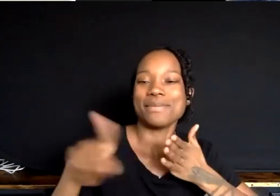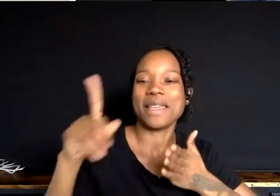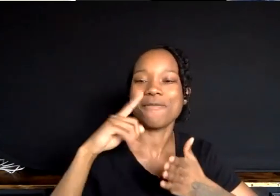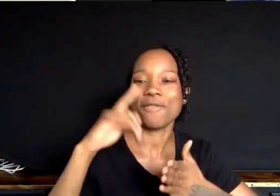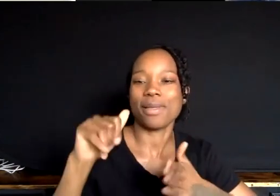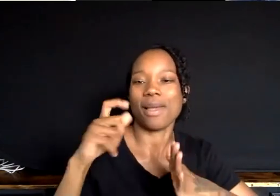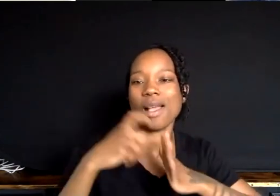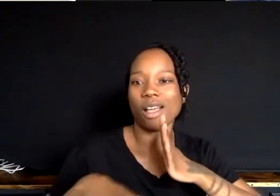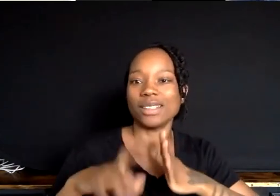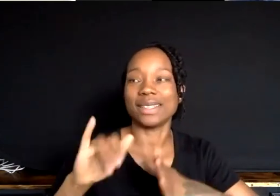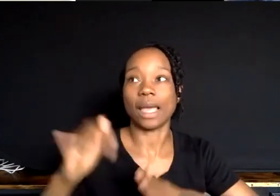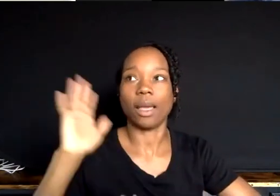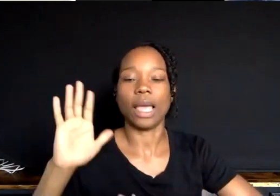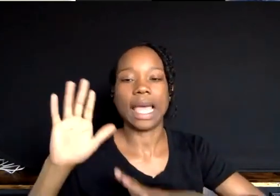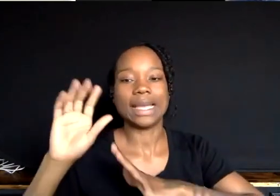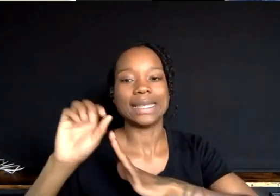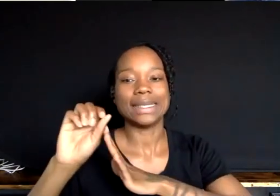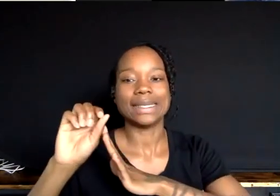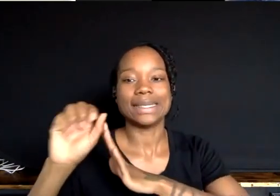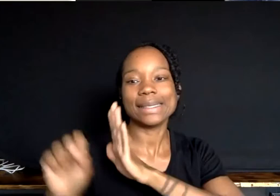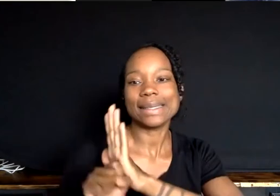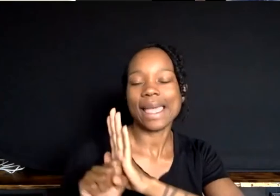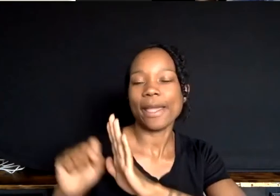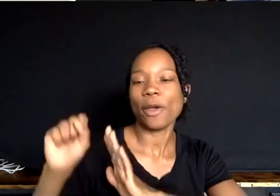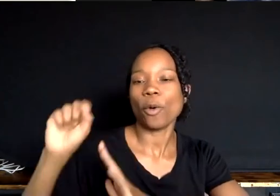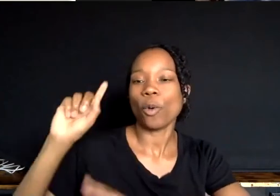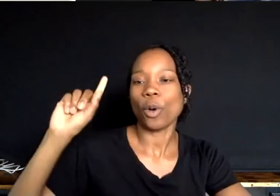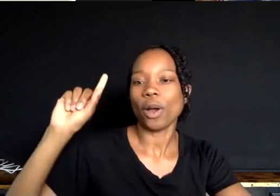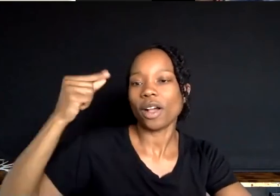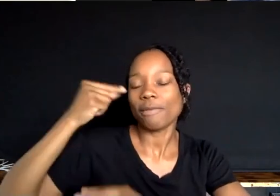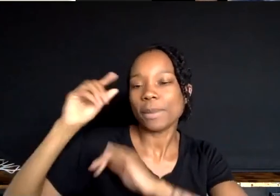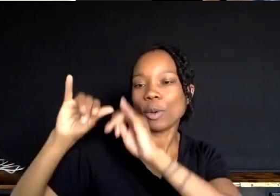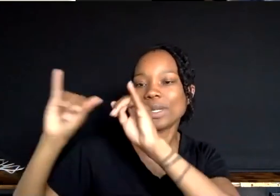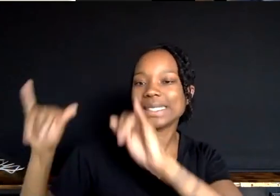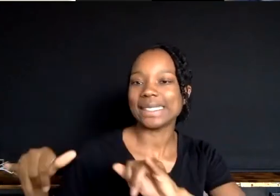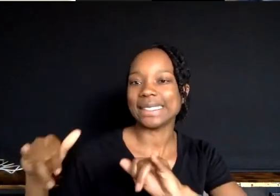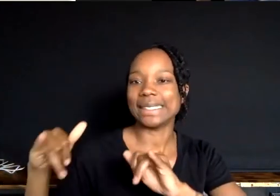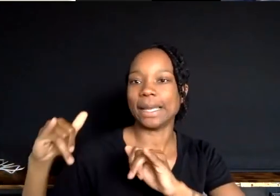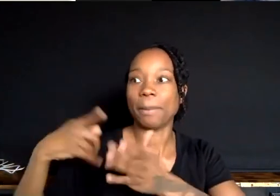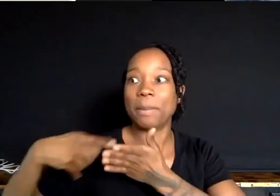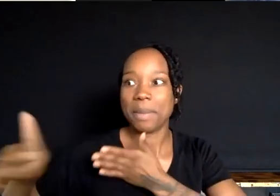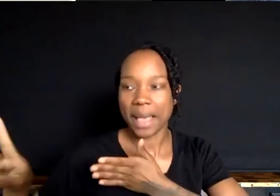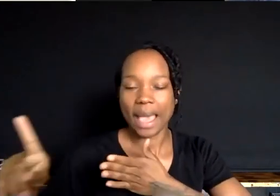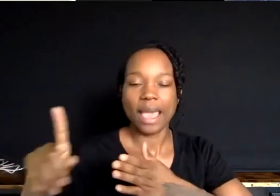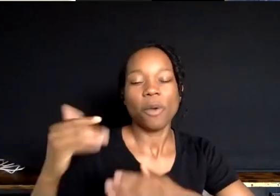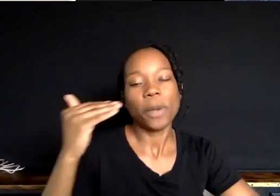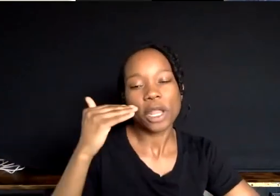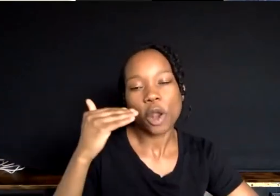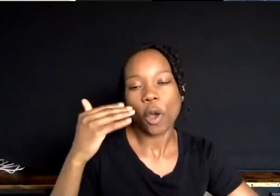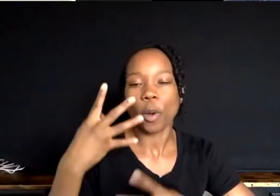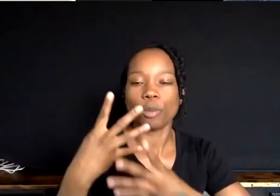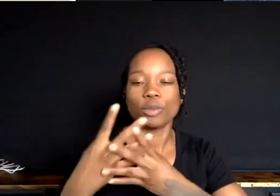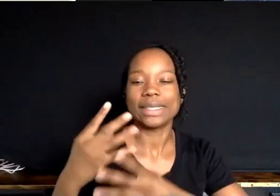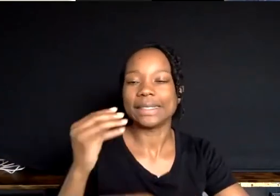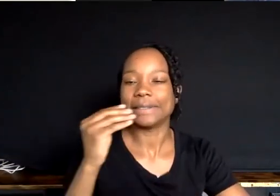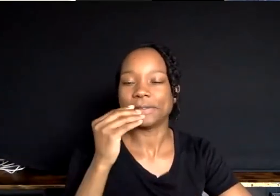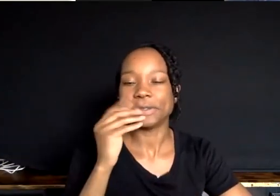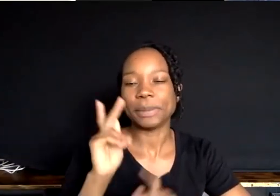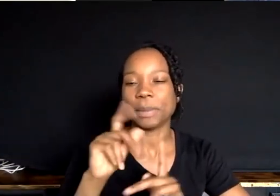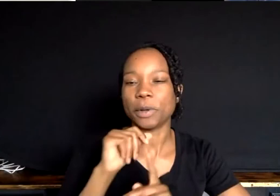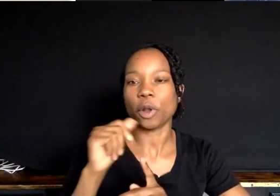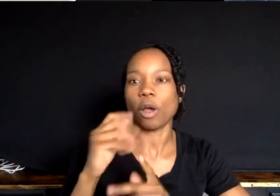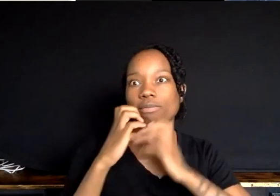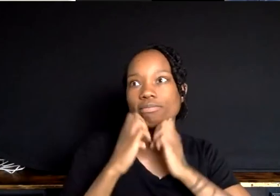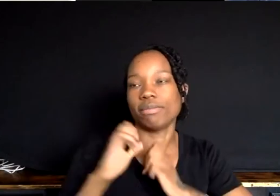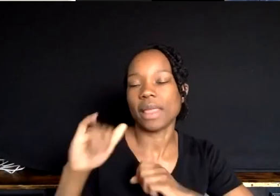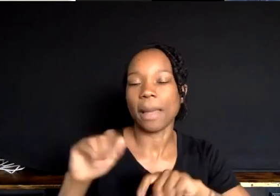que pagar los gastos del Estado, porque sabemos que la comida de la prisión no es la mejor, pero tienes